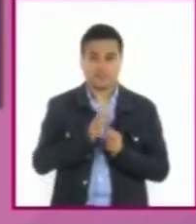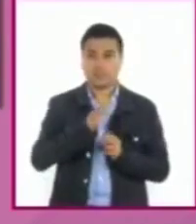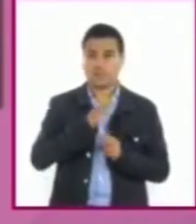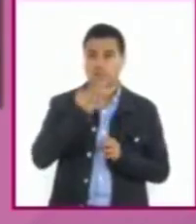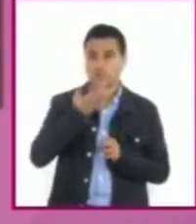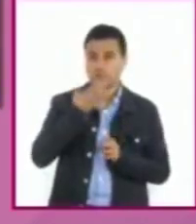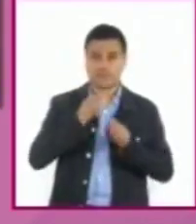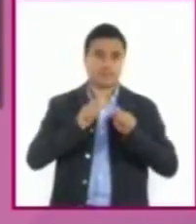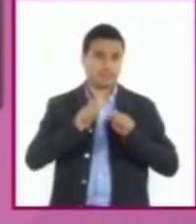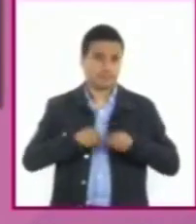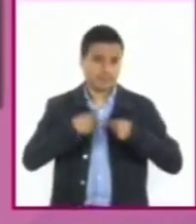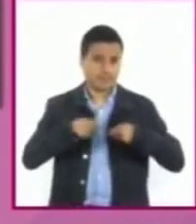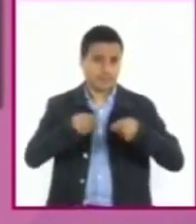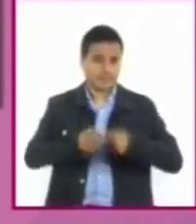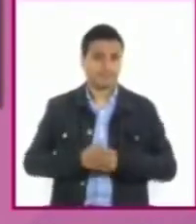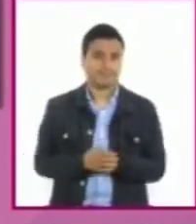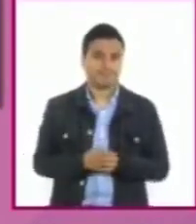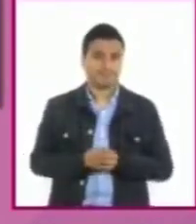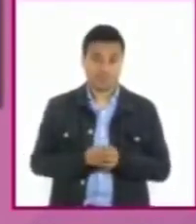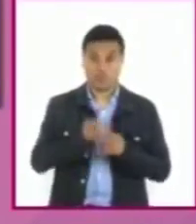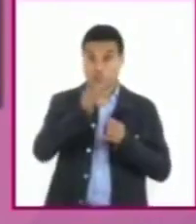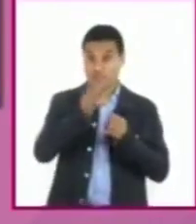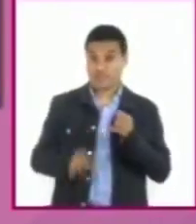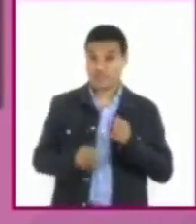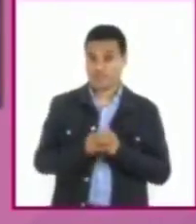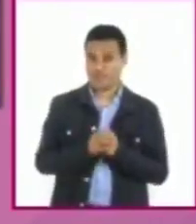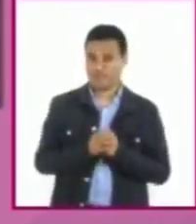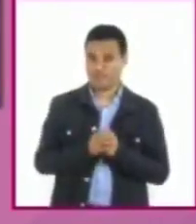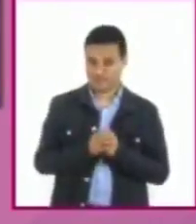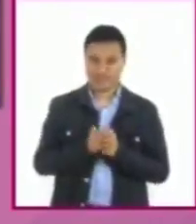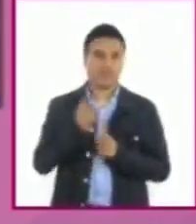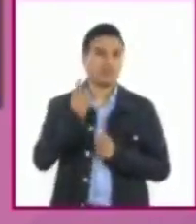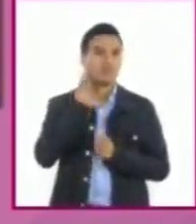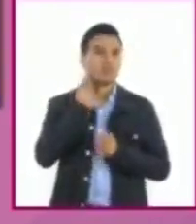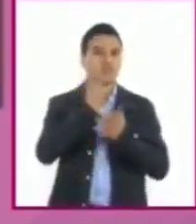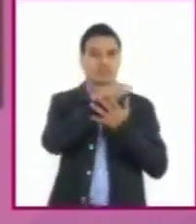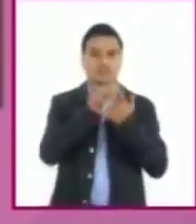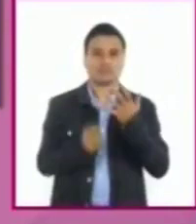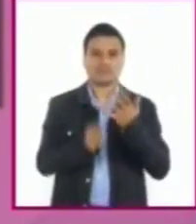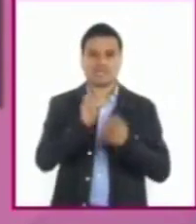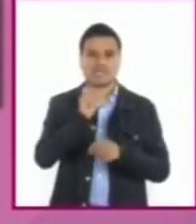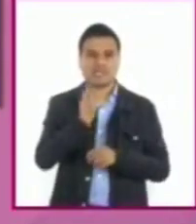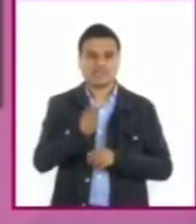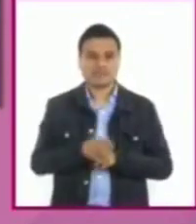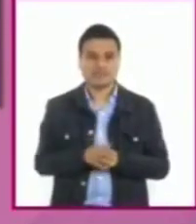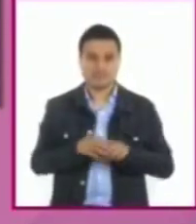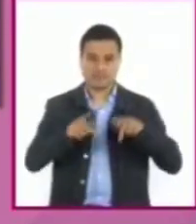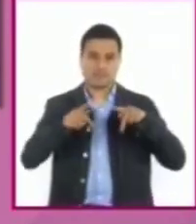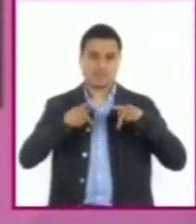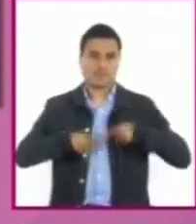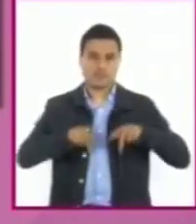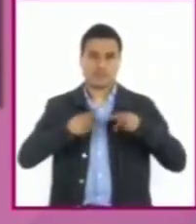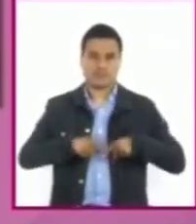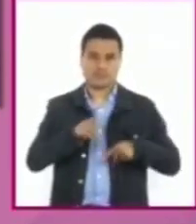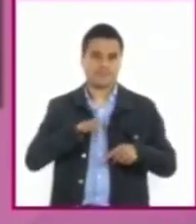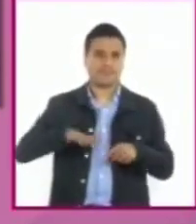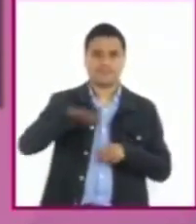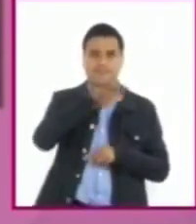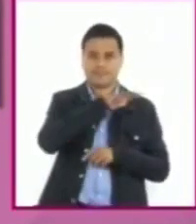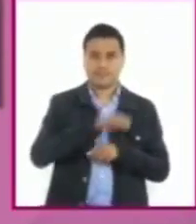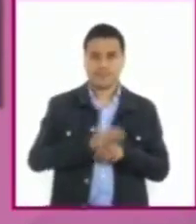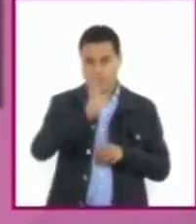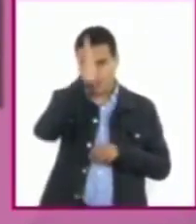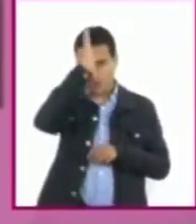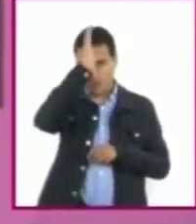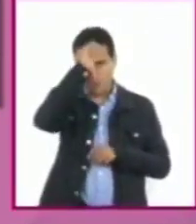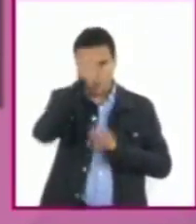costumbres y tradiciones. Por último, los componentes políticos tienen que ver con las formas en que los grupos humanos toman acuerdos para